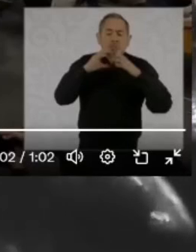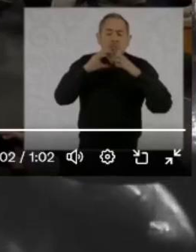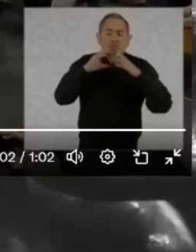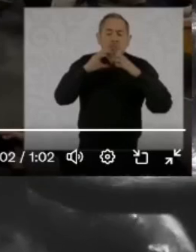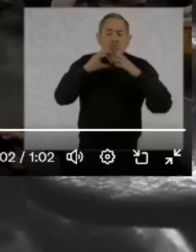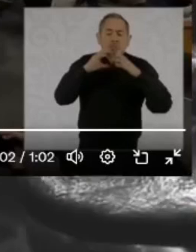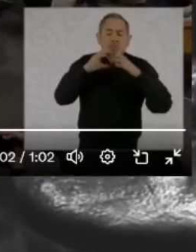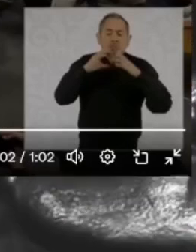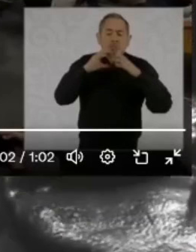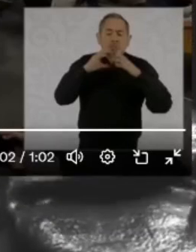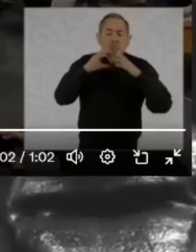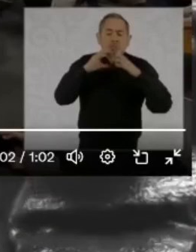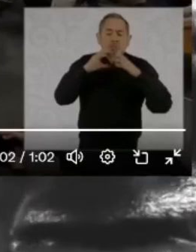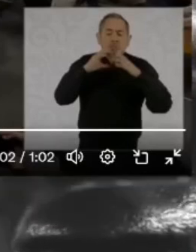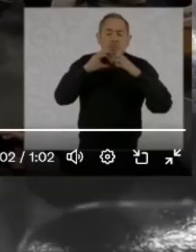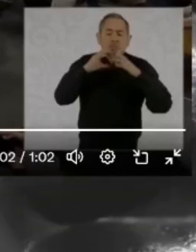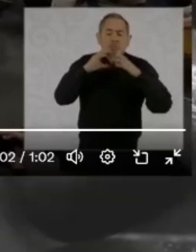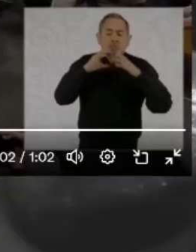Entonces